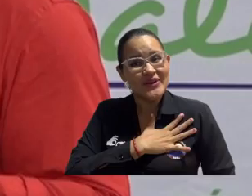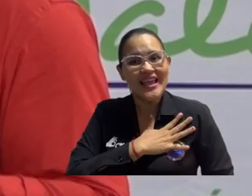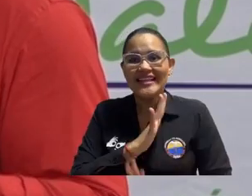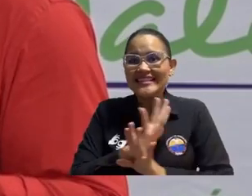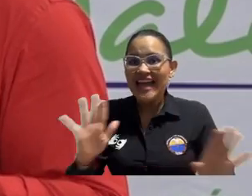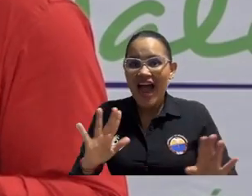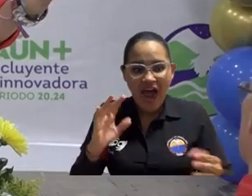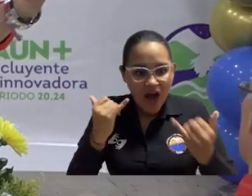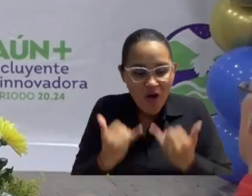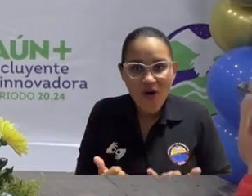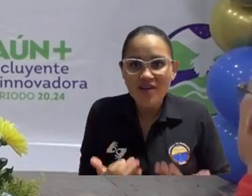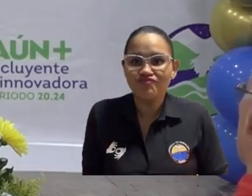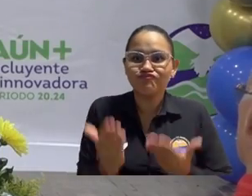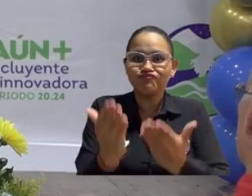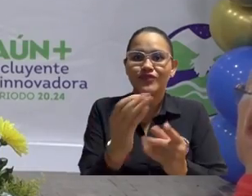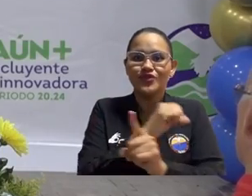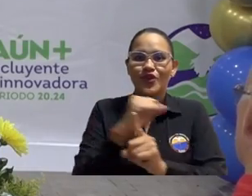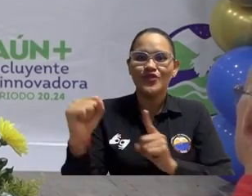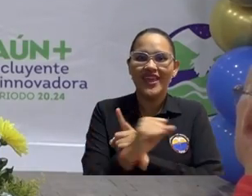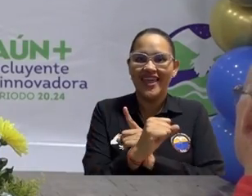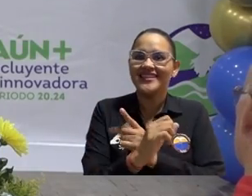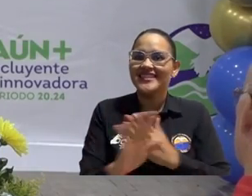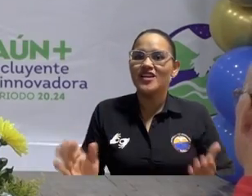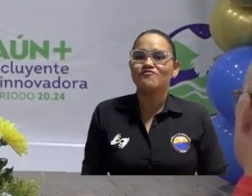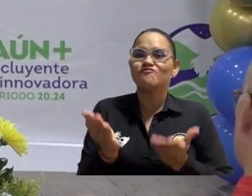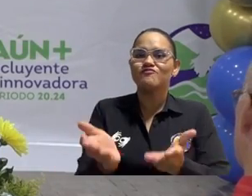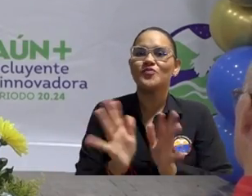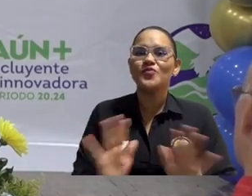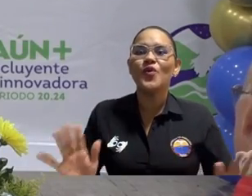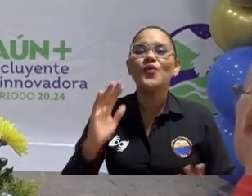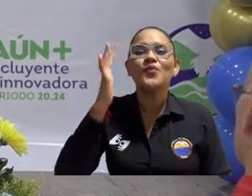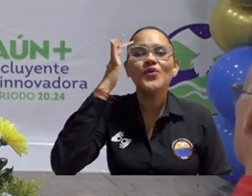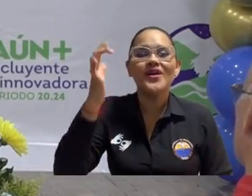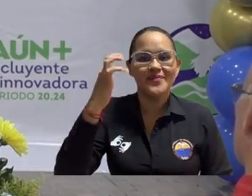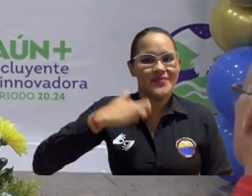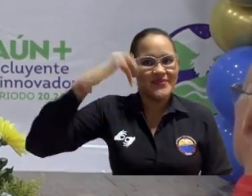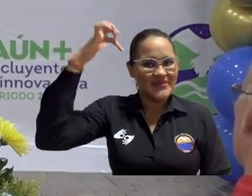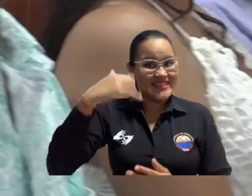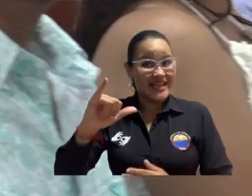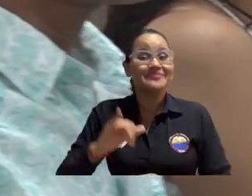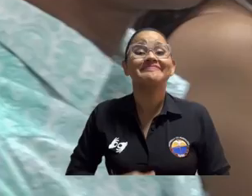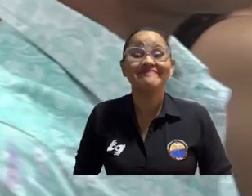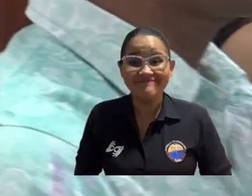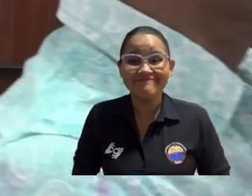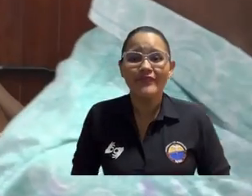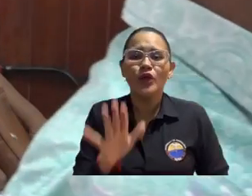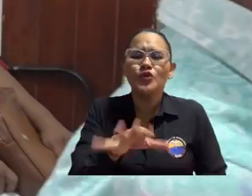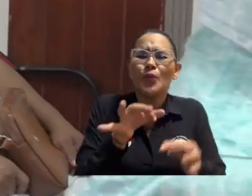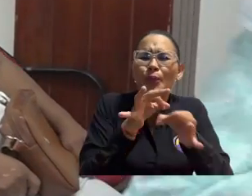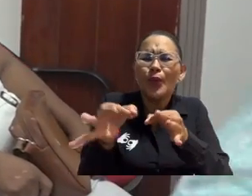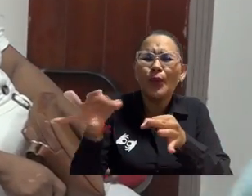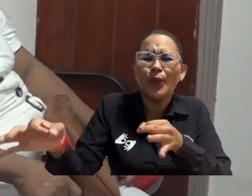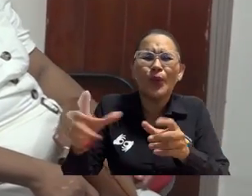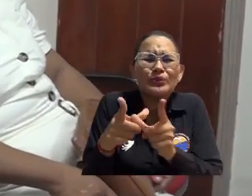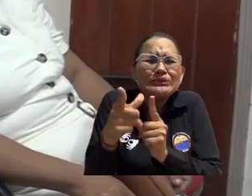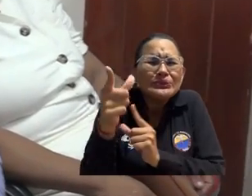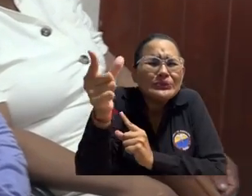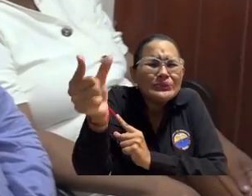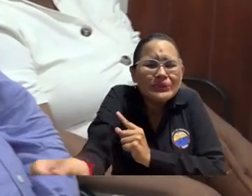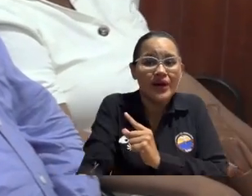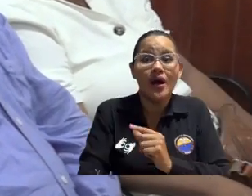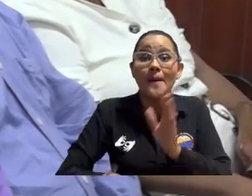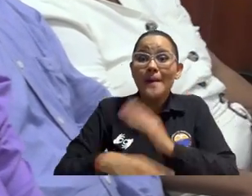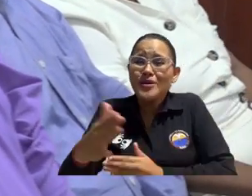mí de convertirme en profesional, lo que significa liberarse a través de la educación. Llegaron desde las zonas más remotas de